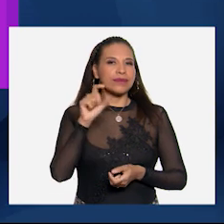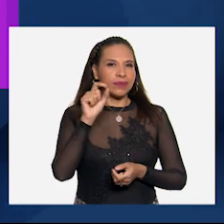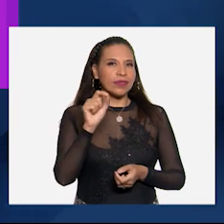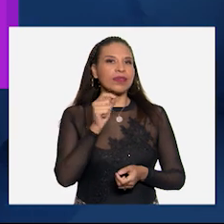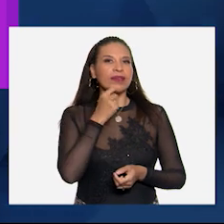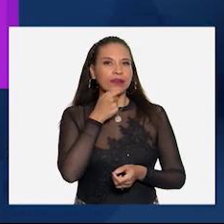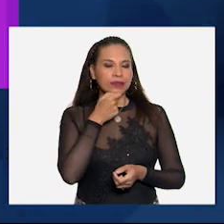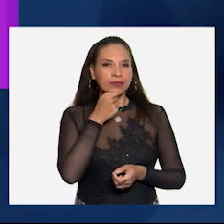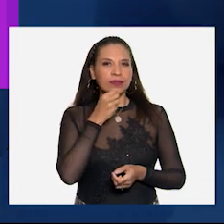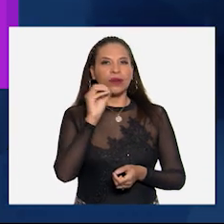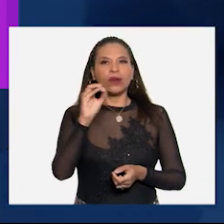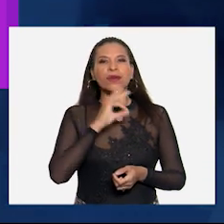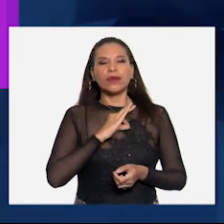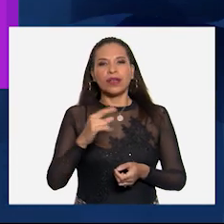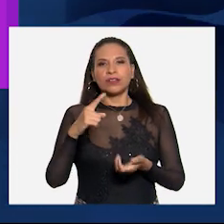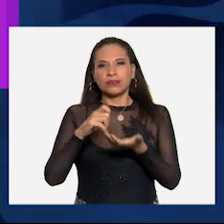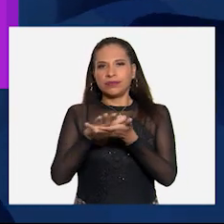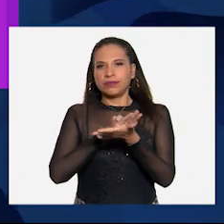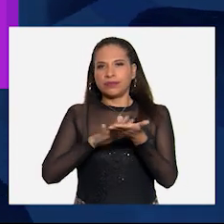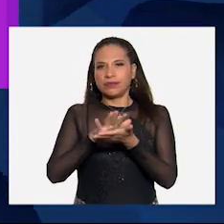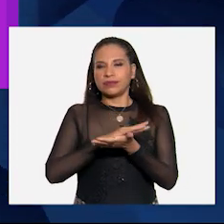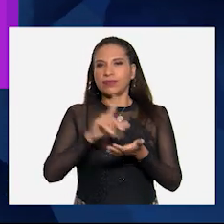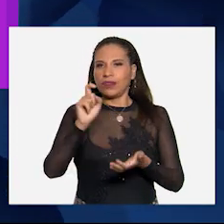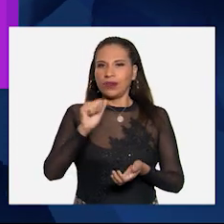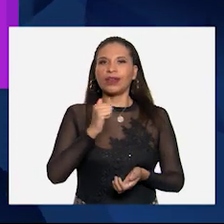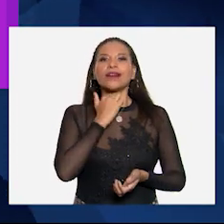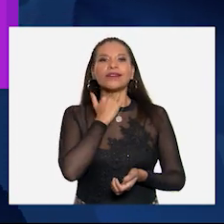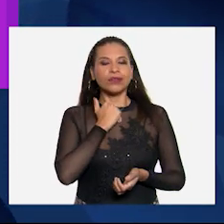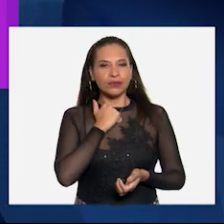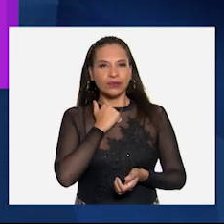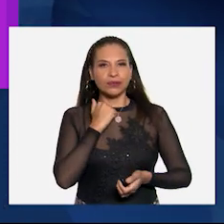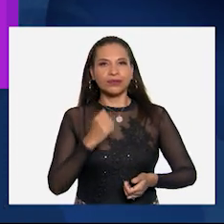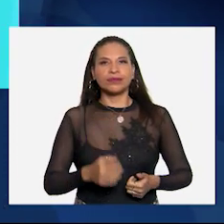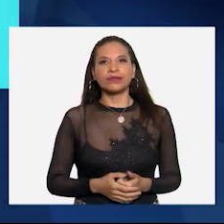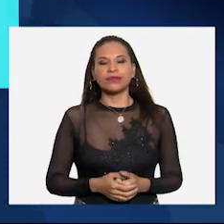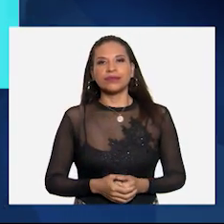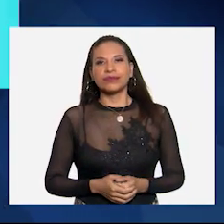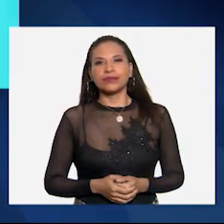durante 20 segundos o aplica desinfectante a base de agua y alcohol.